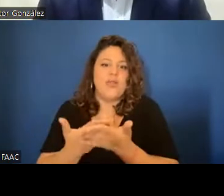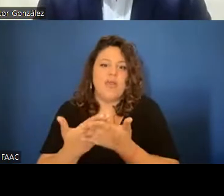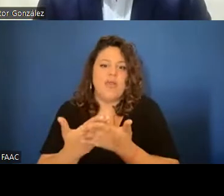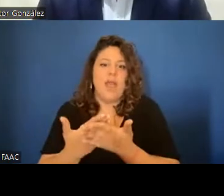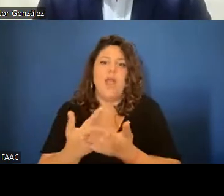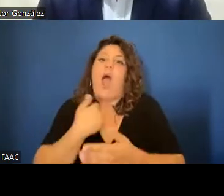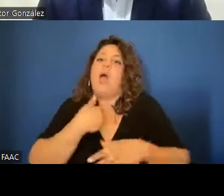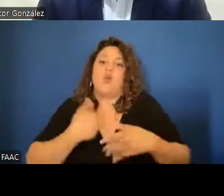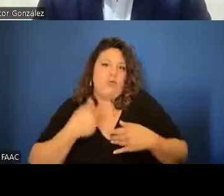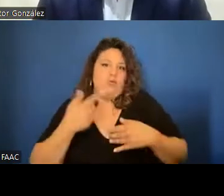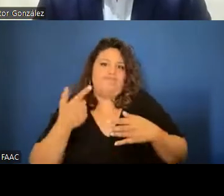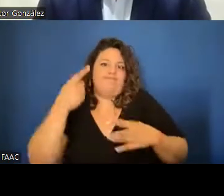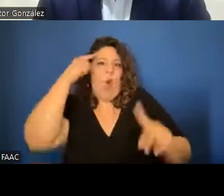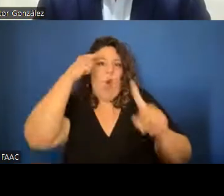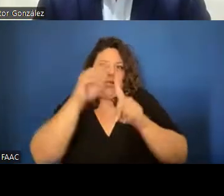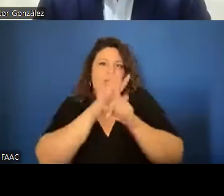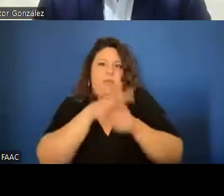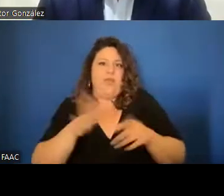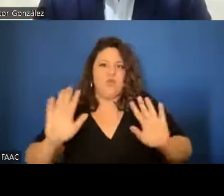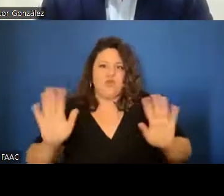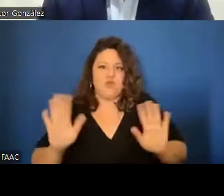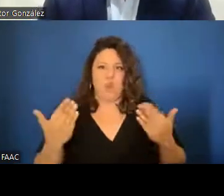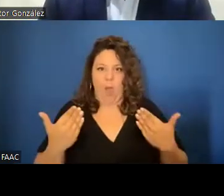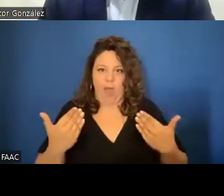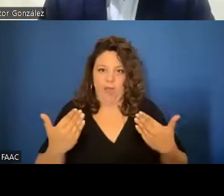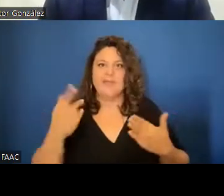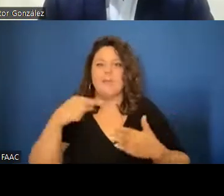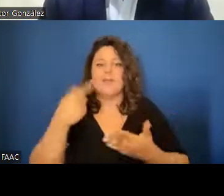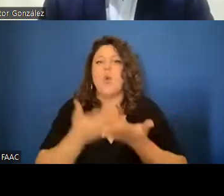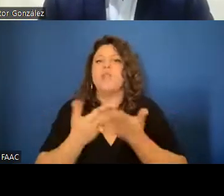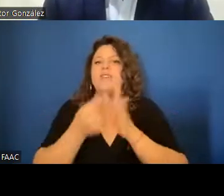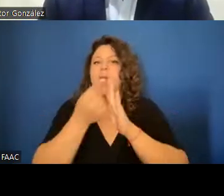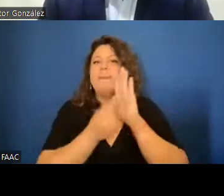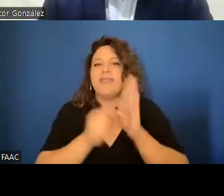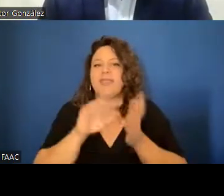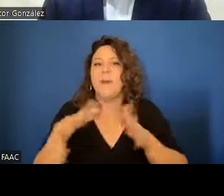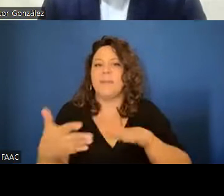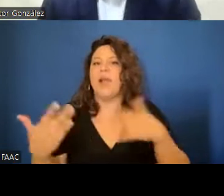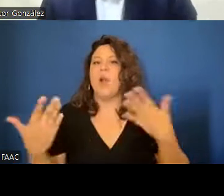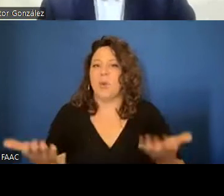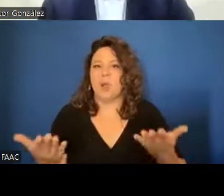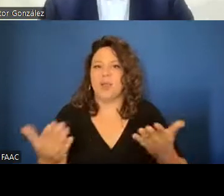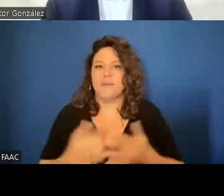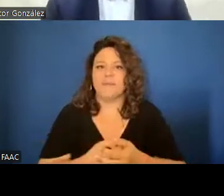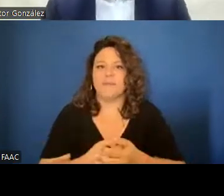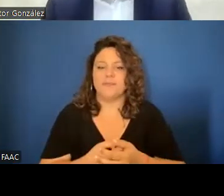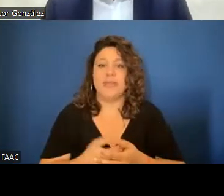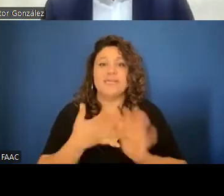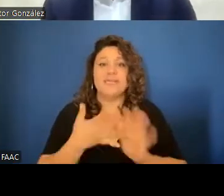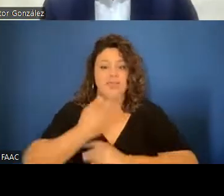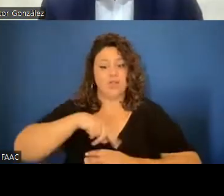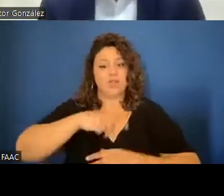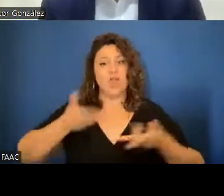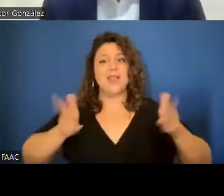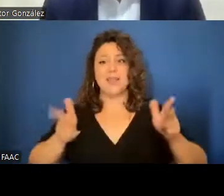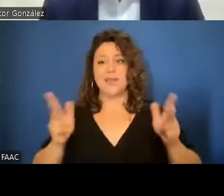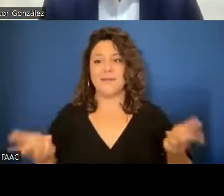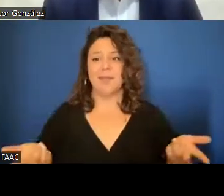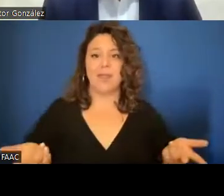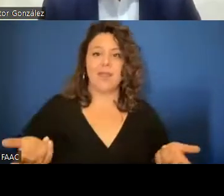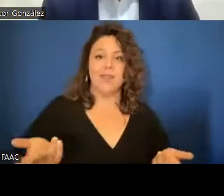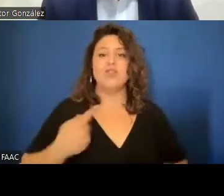van a ser complicadas, pero sin duda cada vez más las asociaciones, las propias personas